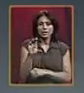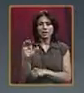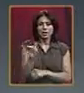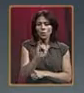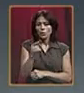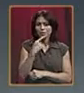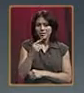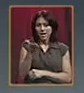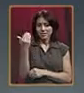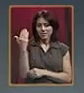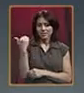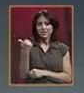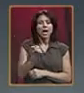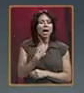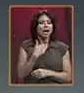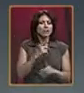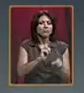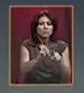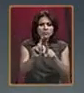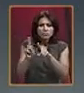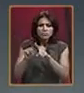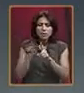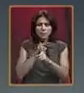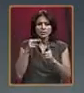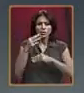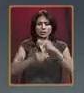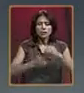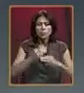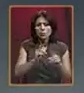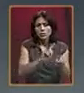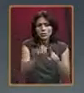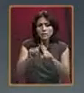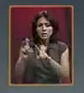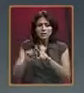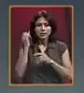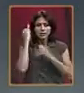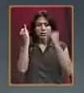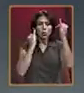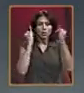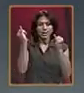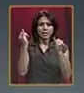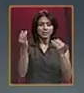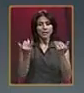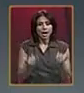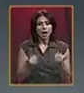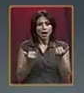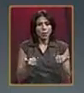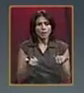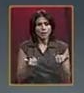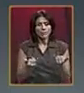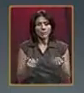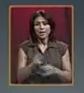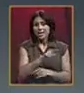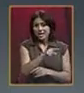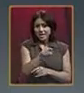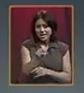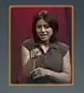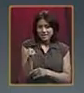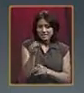momento, pues hay todo un conjunto de visiones del mundo, de ideologías que están orbitando, ¿verdad? Ahora, en esos grises